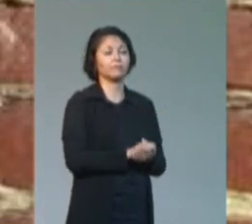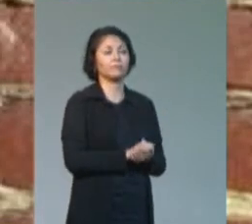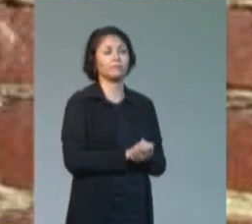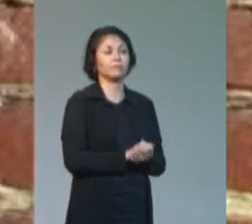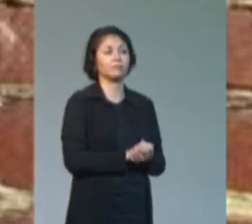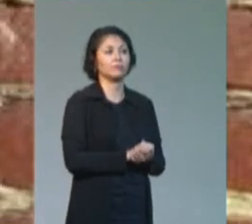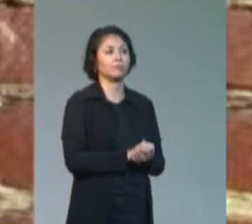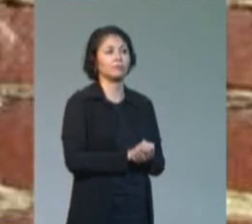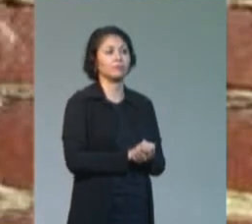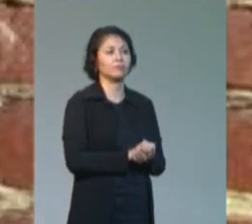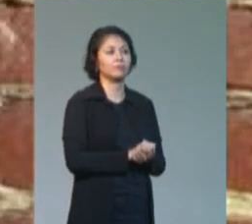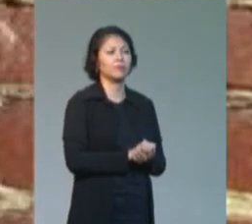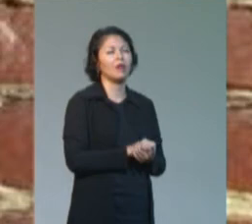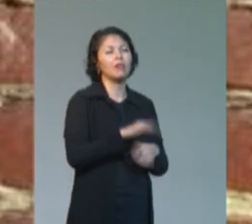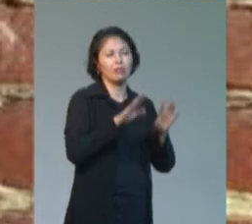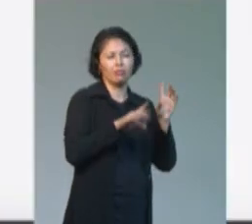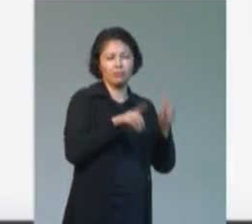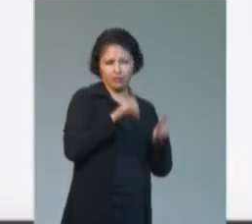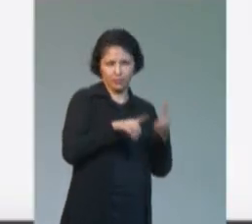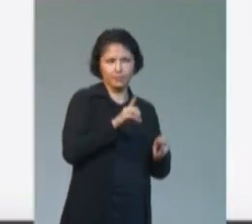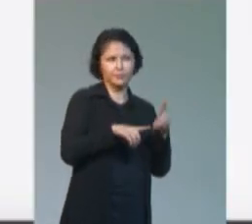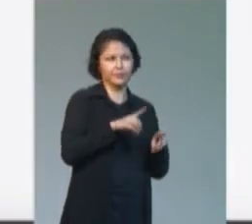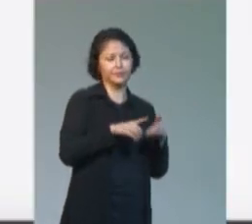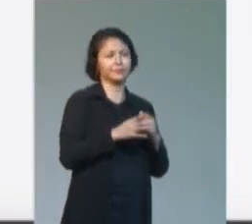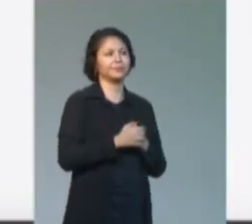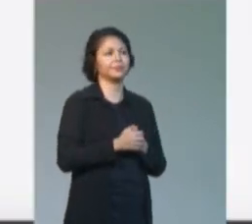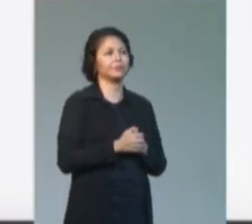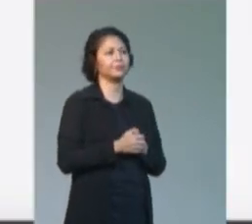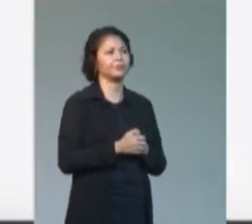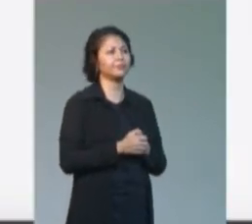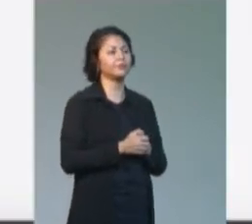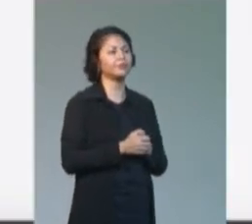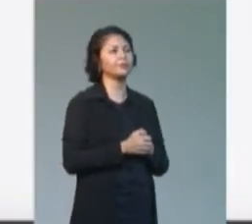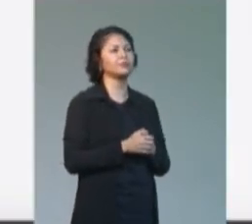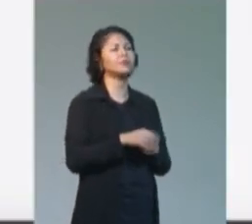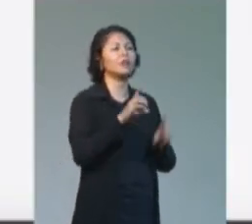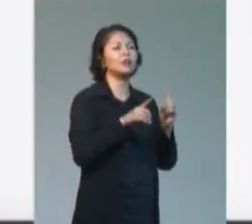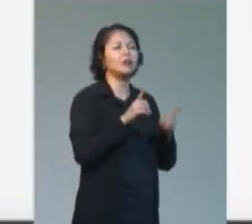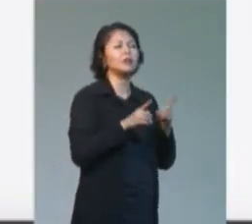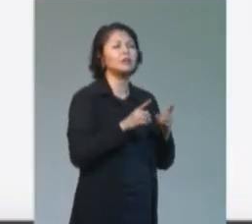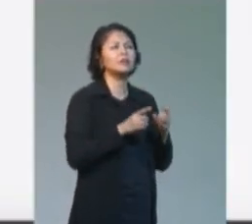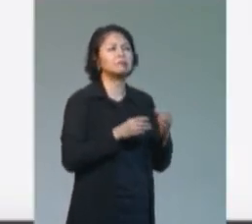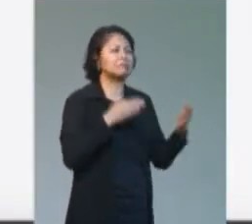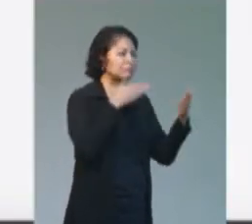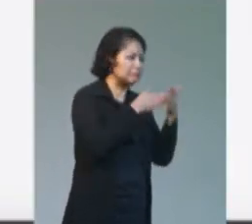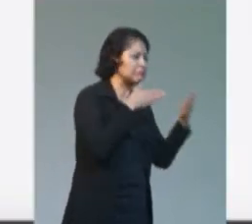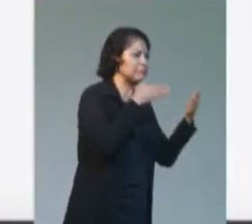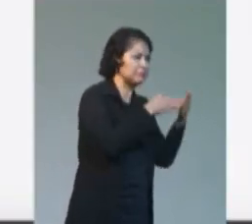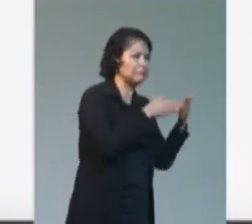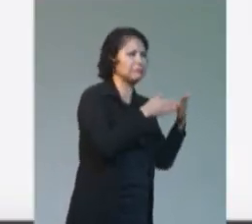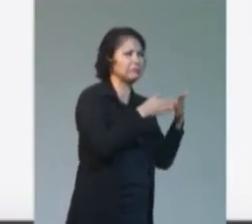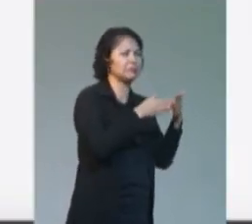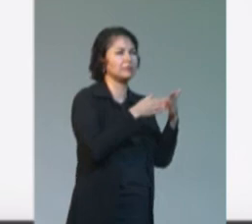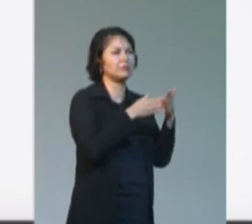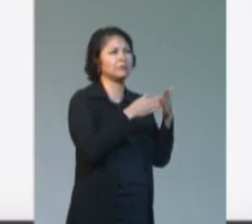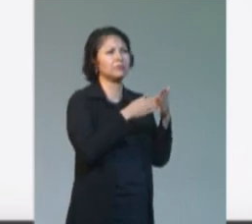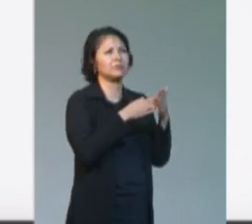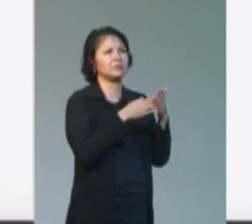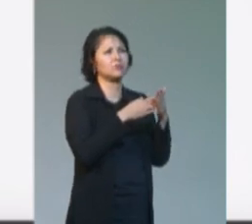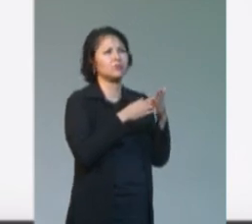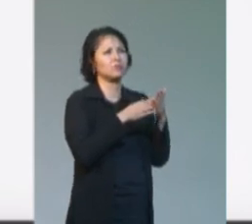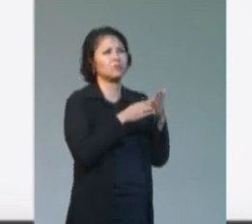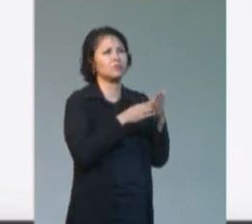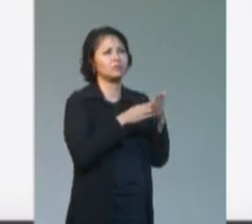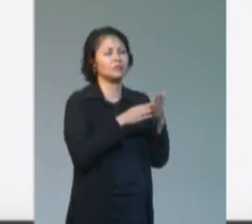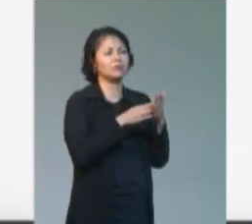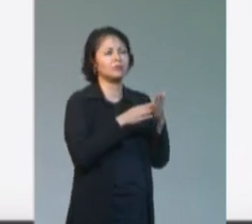determinadas variables de fracaso y entre esas variables de fracasos con las que nos podemos encontrar una va a venir del papel y